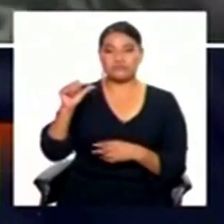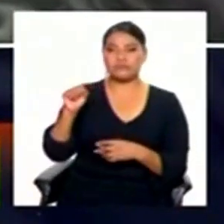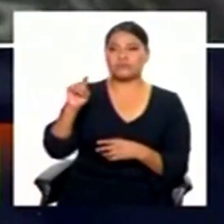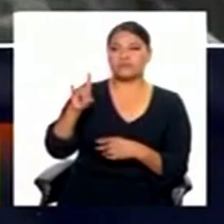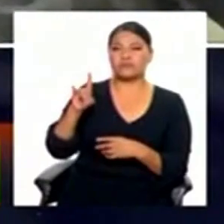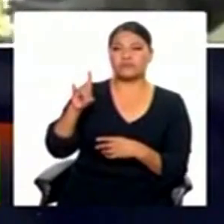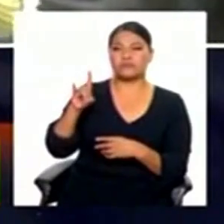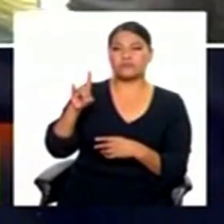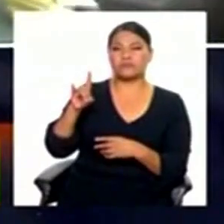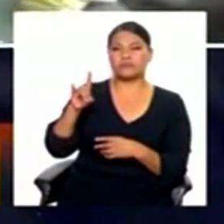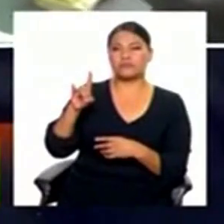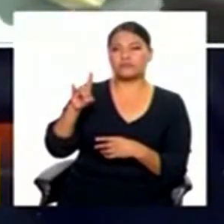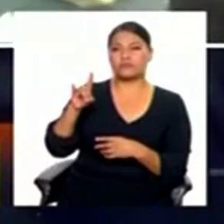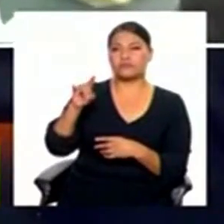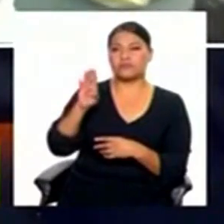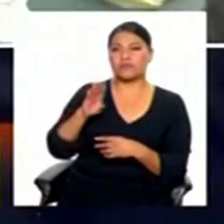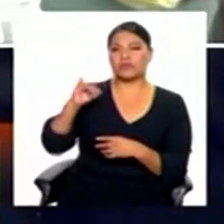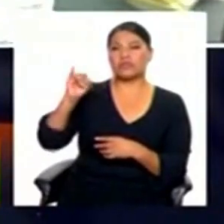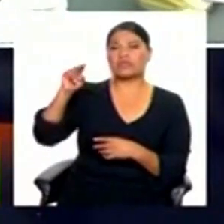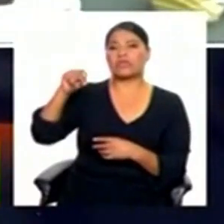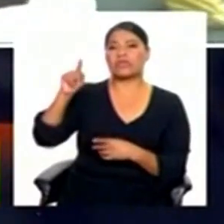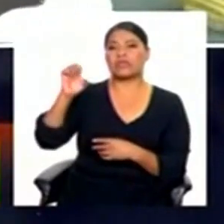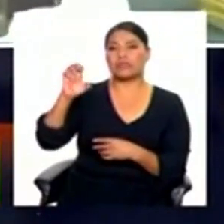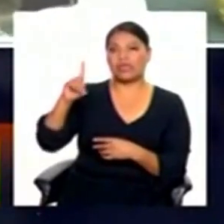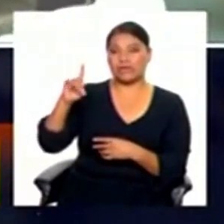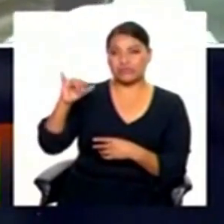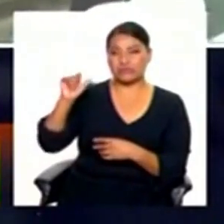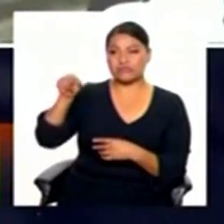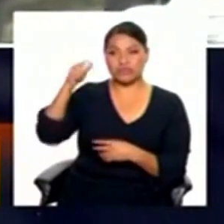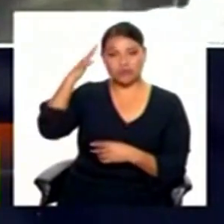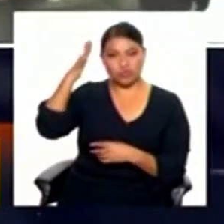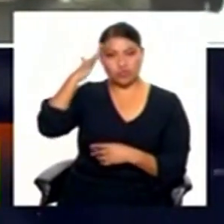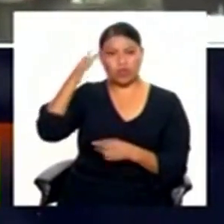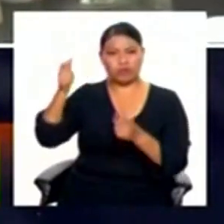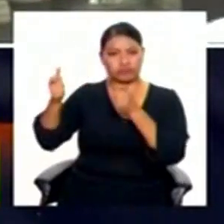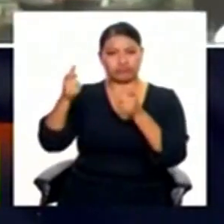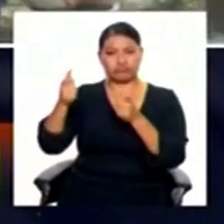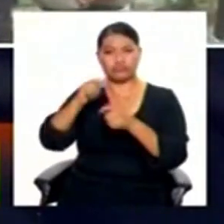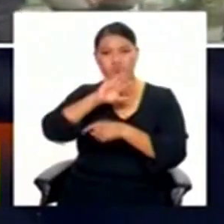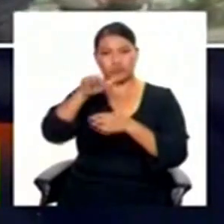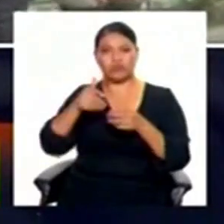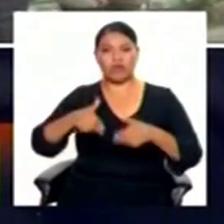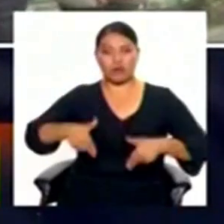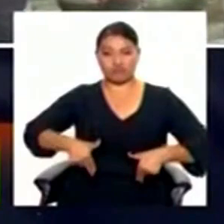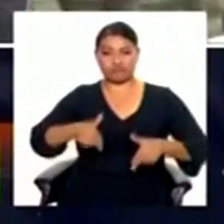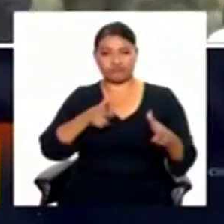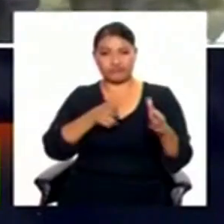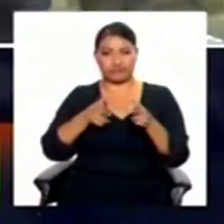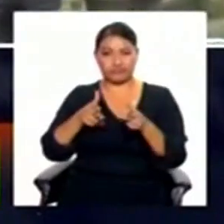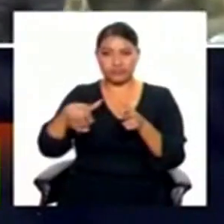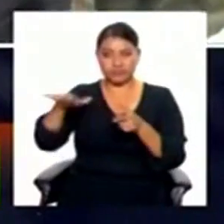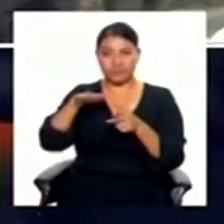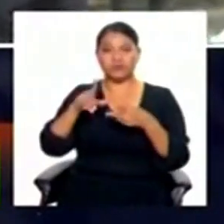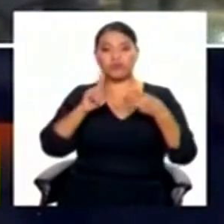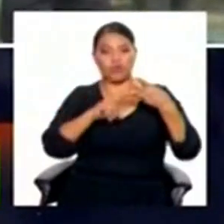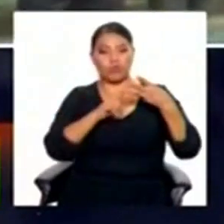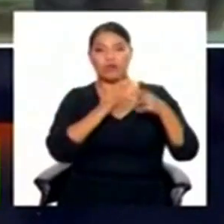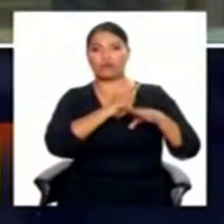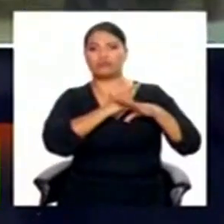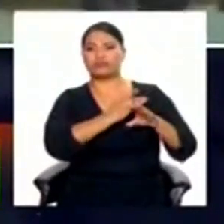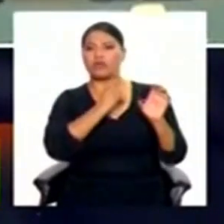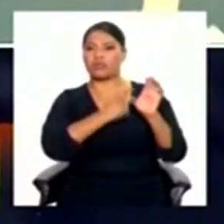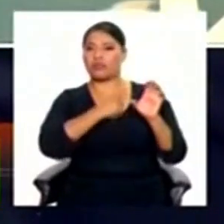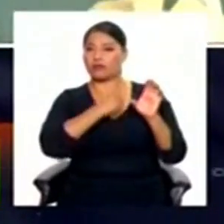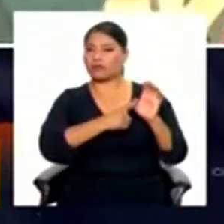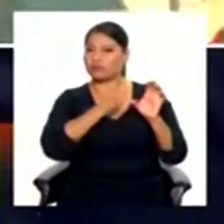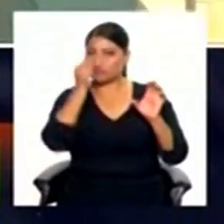Superintendencia de Control de Armas, Municiones y Explosivos de Uso Civil, la Dirección contra el Terrorismo y otras